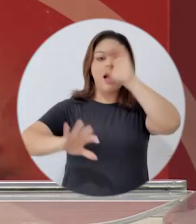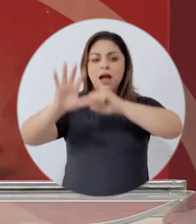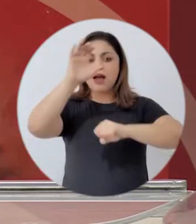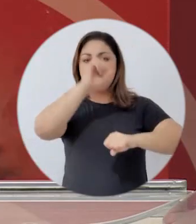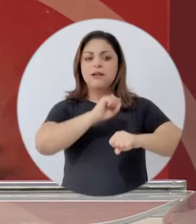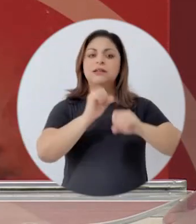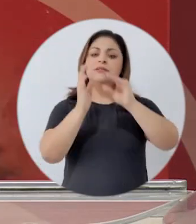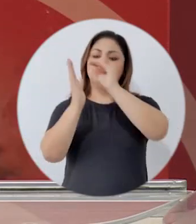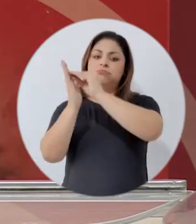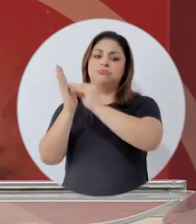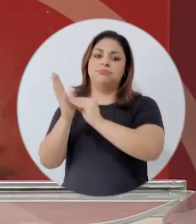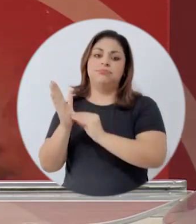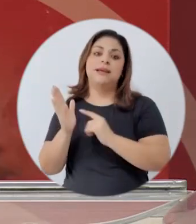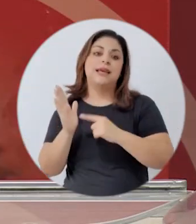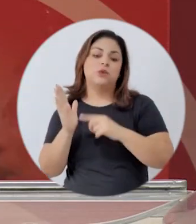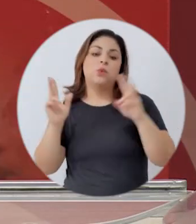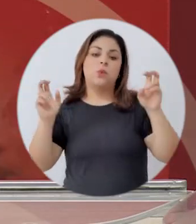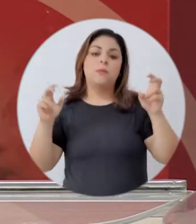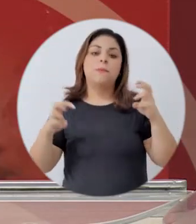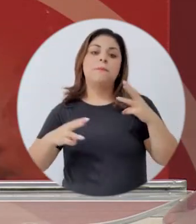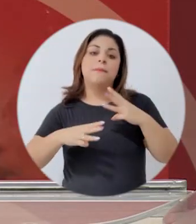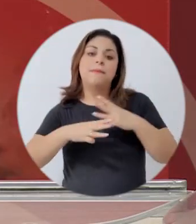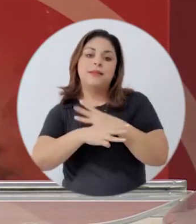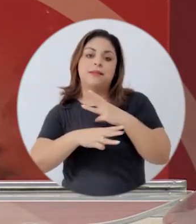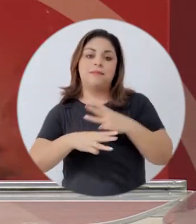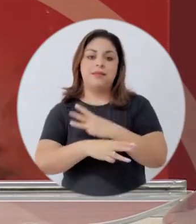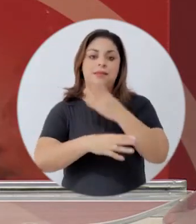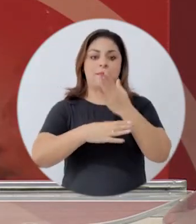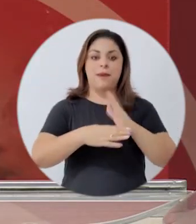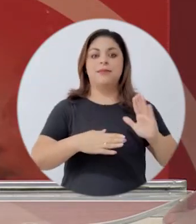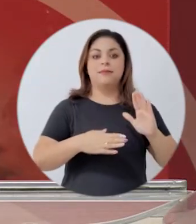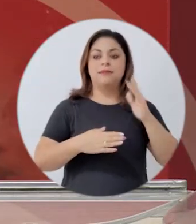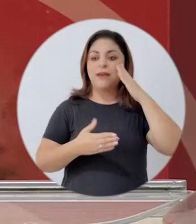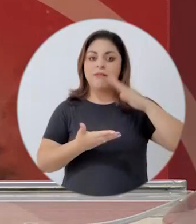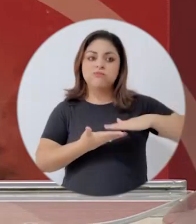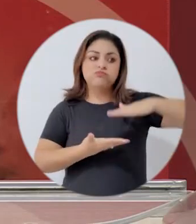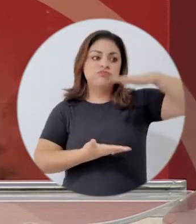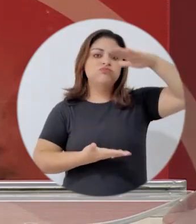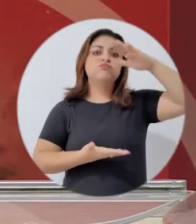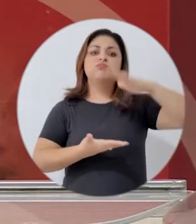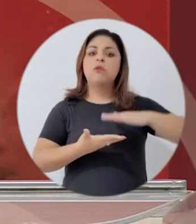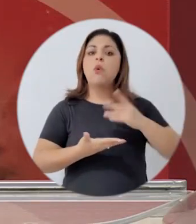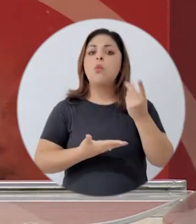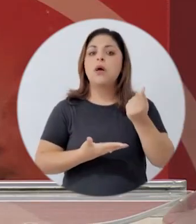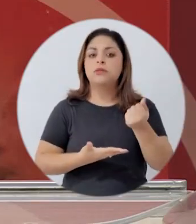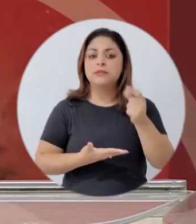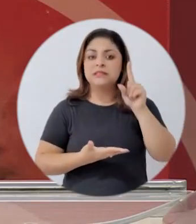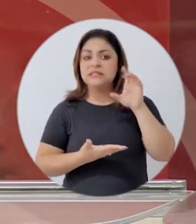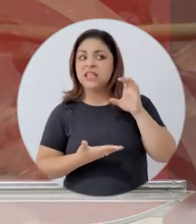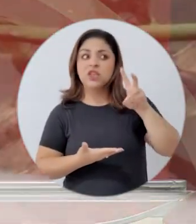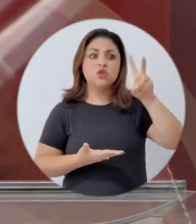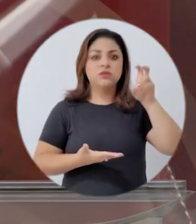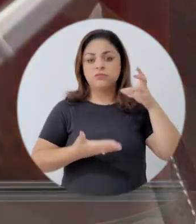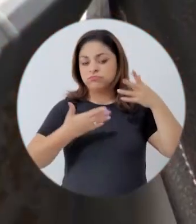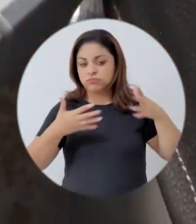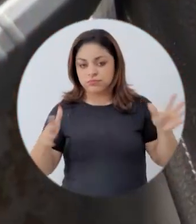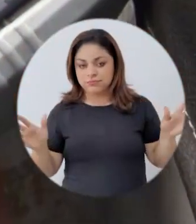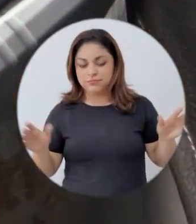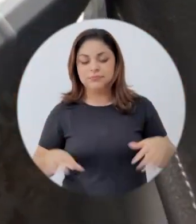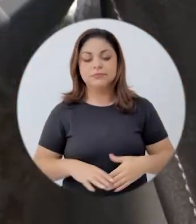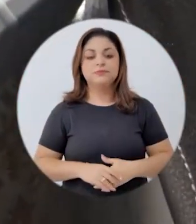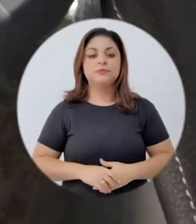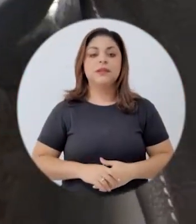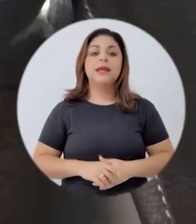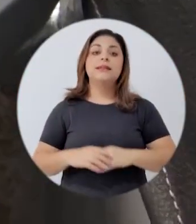fuentes y empezar a hacer las ecuaciones matemáticas, ¿verdad? Para decir, me dio 100, me dio 200. Después